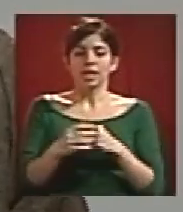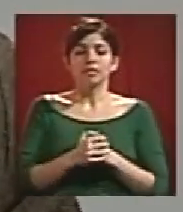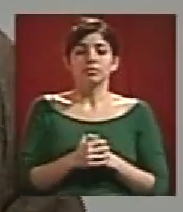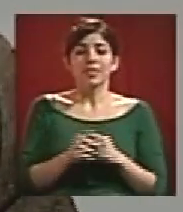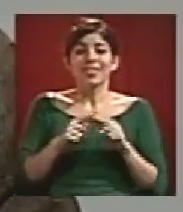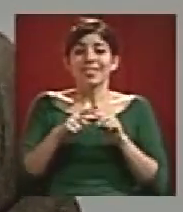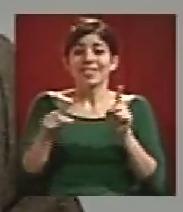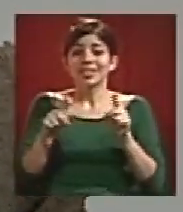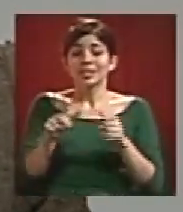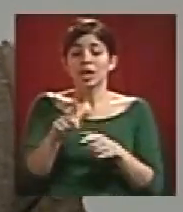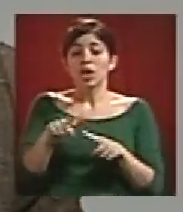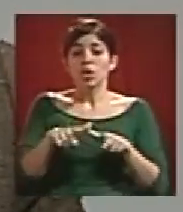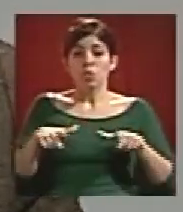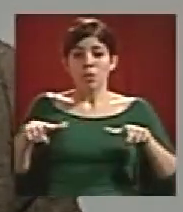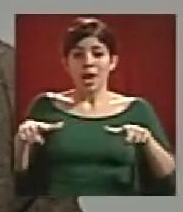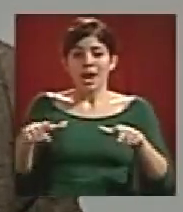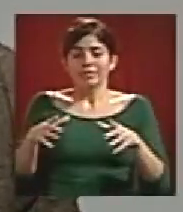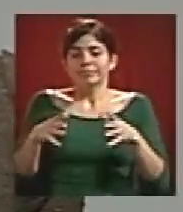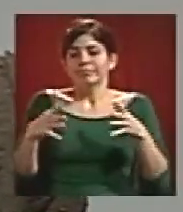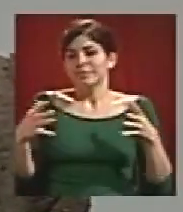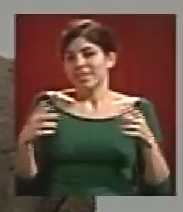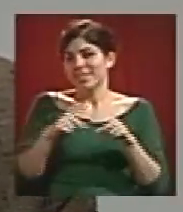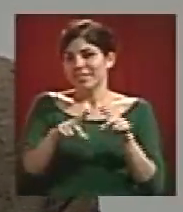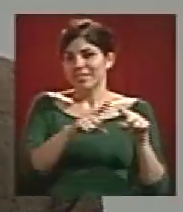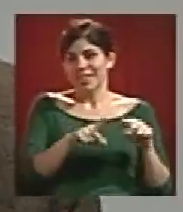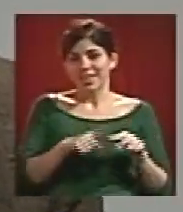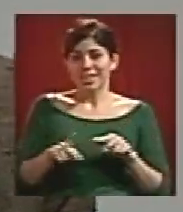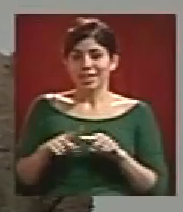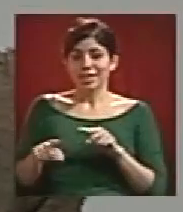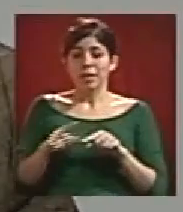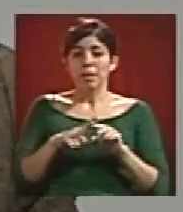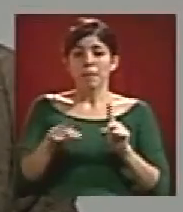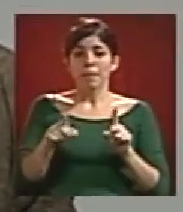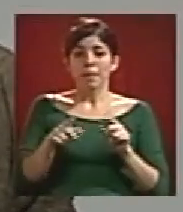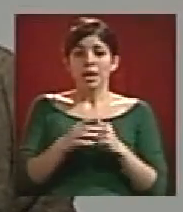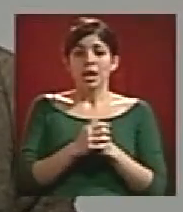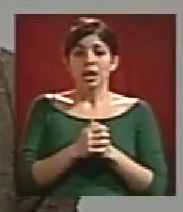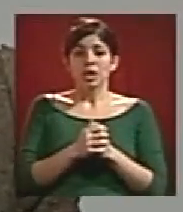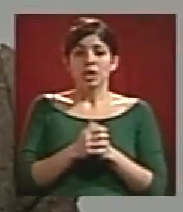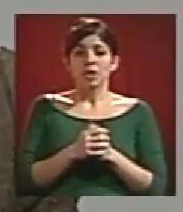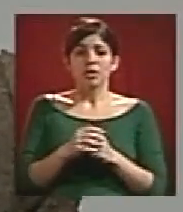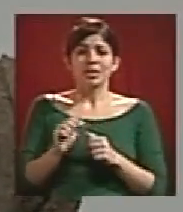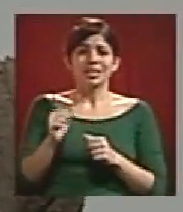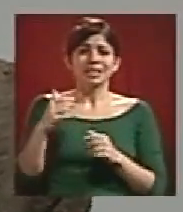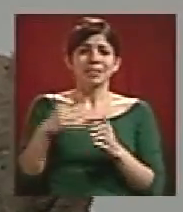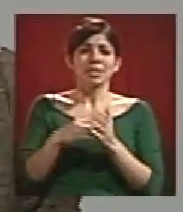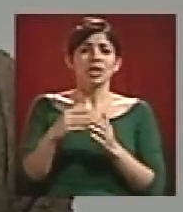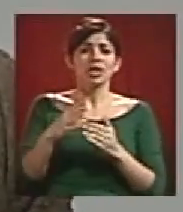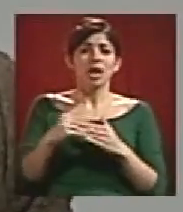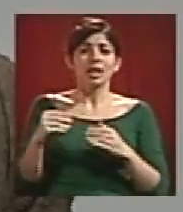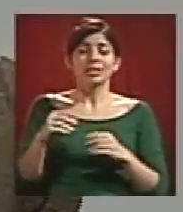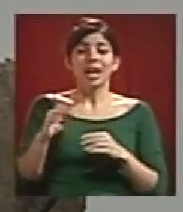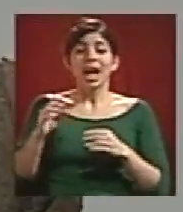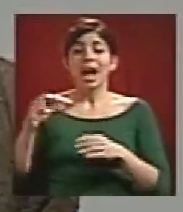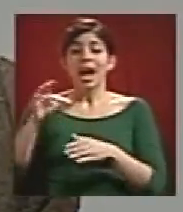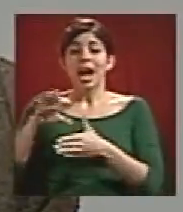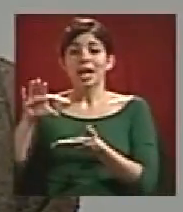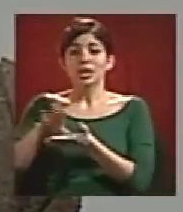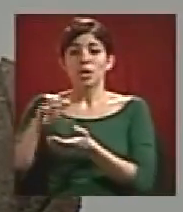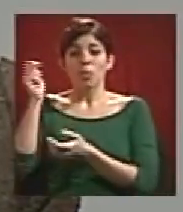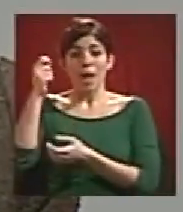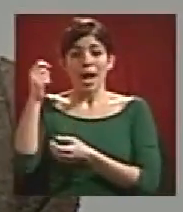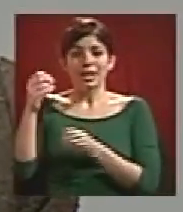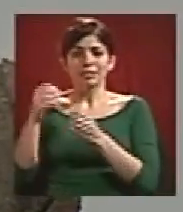entre los lugares, por supuesto, que es enorme, ¿verdad? El cantón que menos recibió es como $56,000 y el cantón que más recibió, que es Santa Cruz de